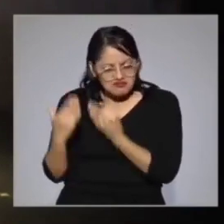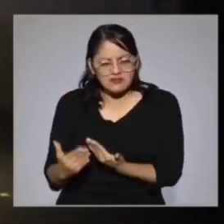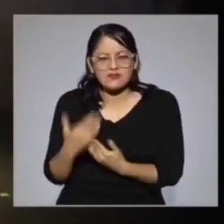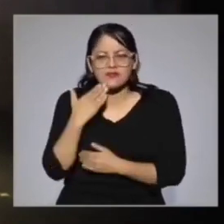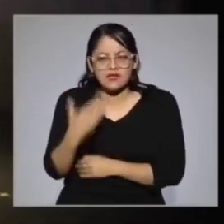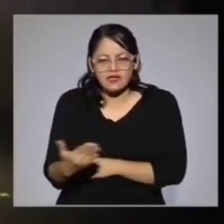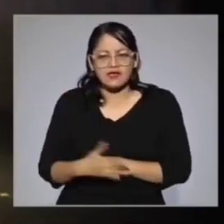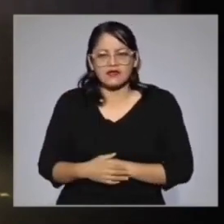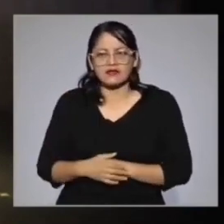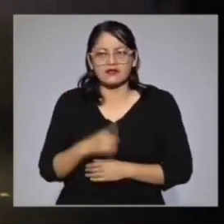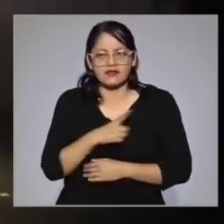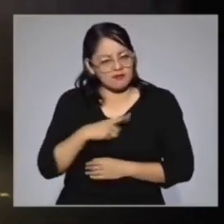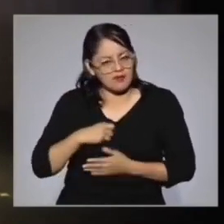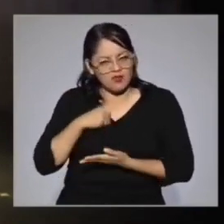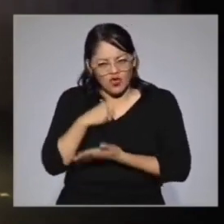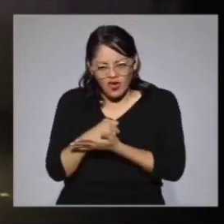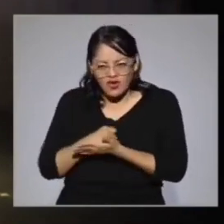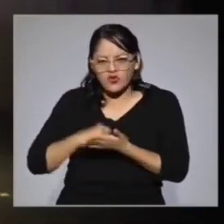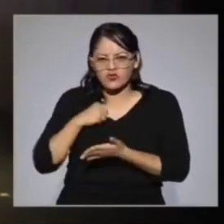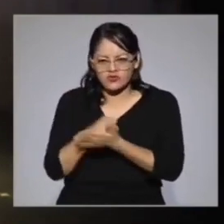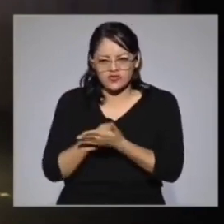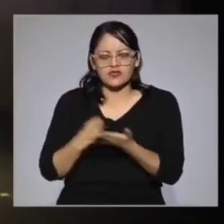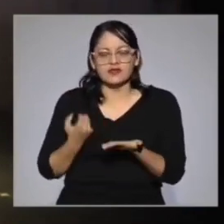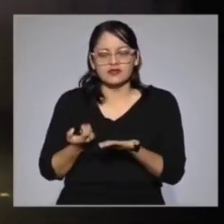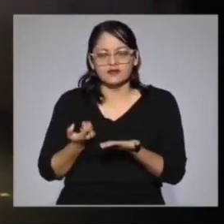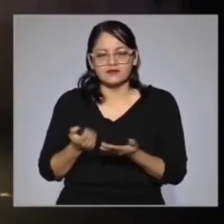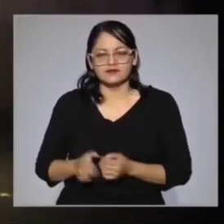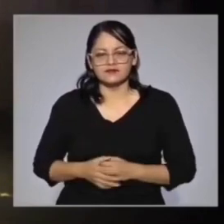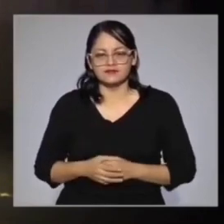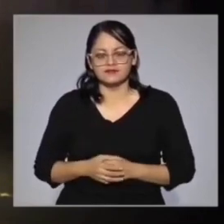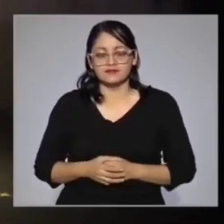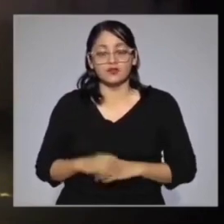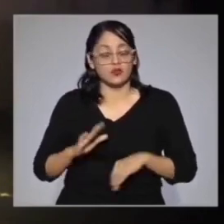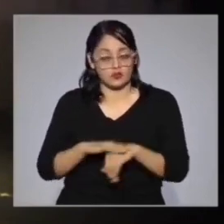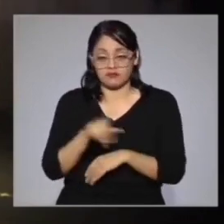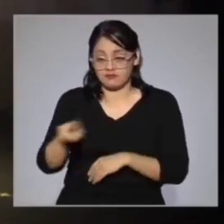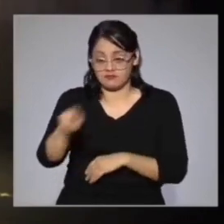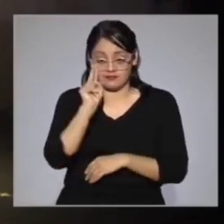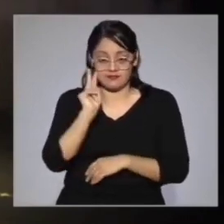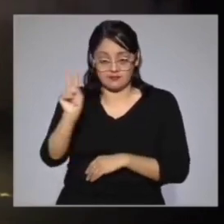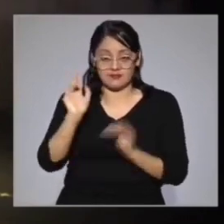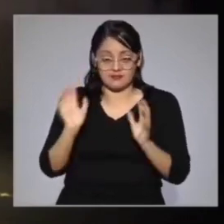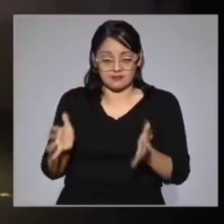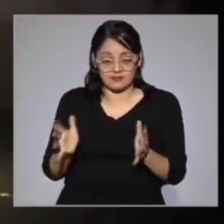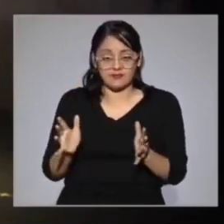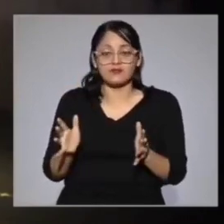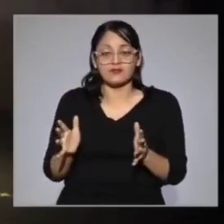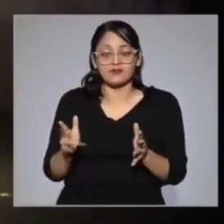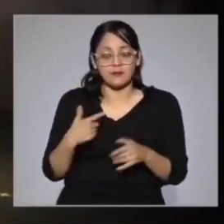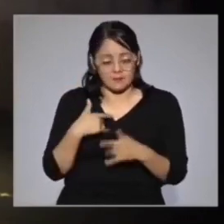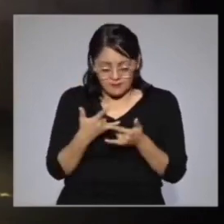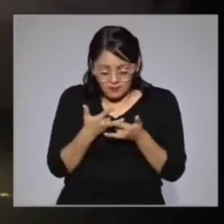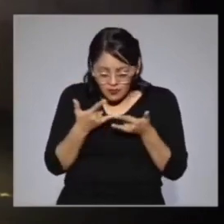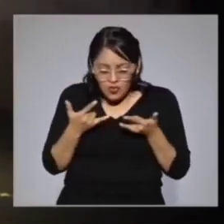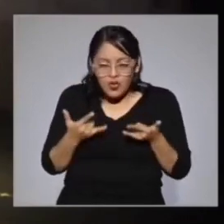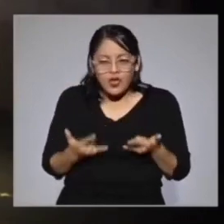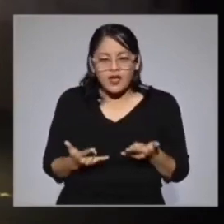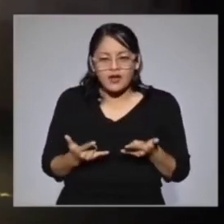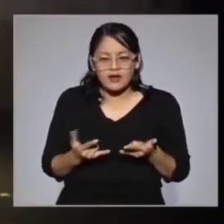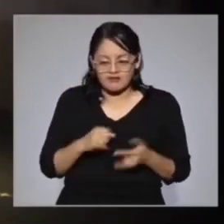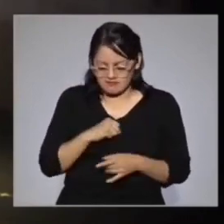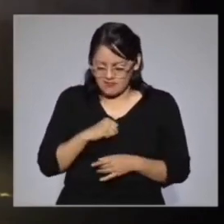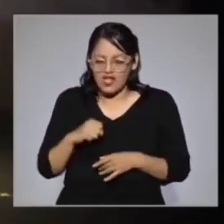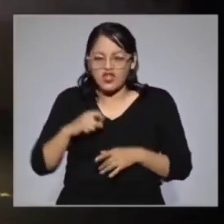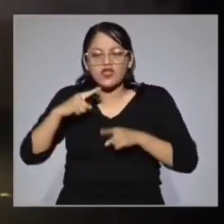recibido, a luchar junto con nosotras. Porque como pueden ver, en mi historia la maldad viene tanto